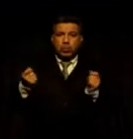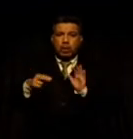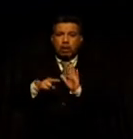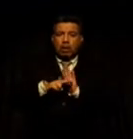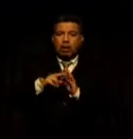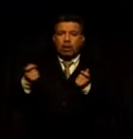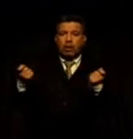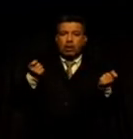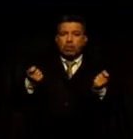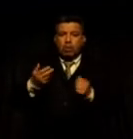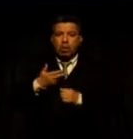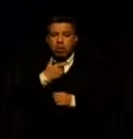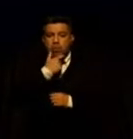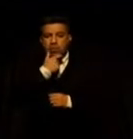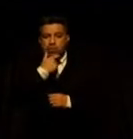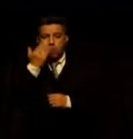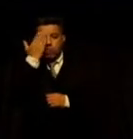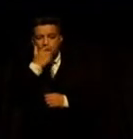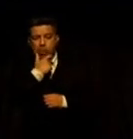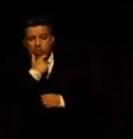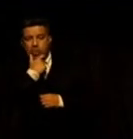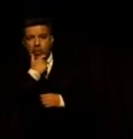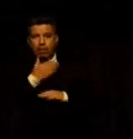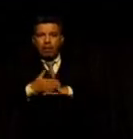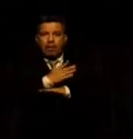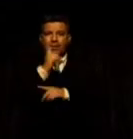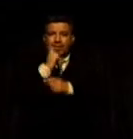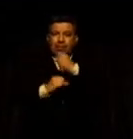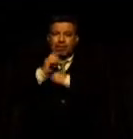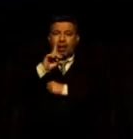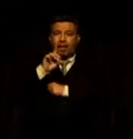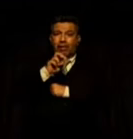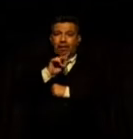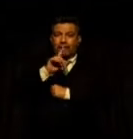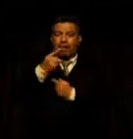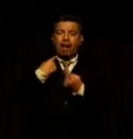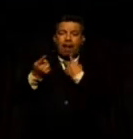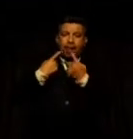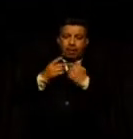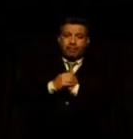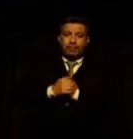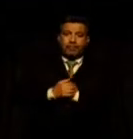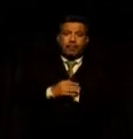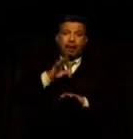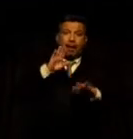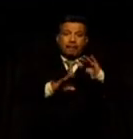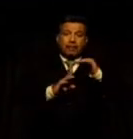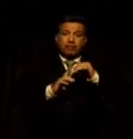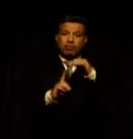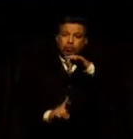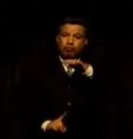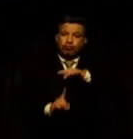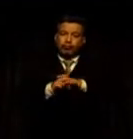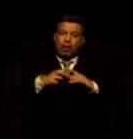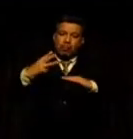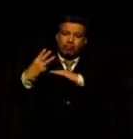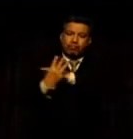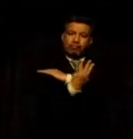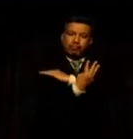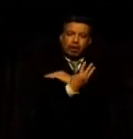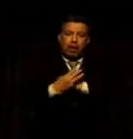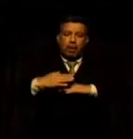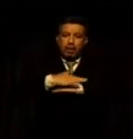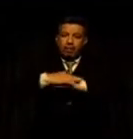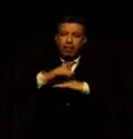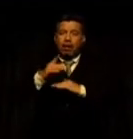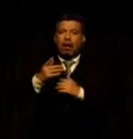regulación por sospecha que era lo que hablábamos también con david el año pasado muchas veces cuando se crean plataformas de financiamiento digital